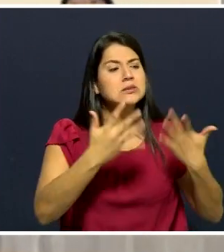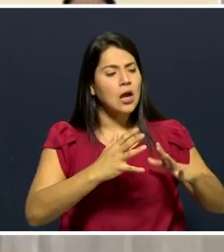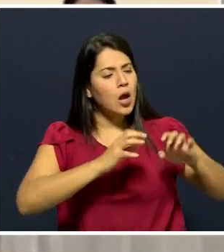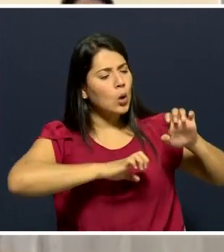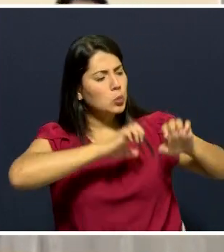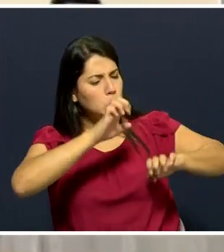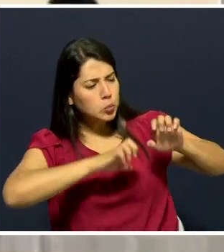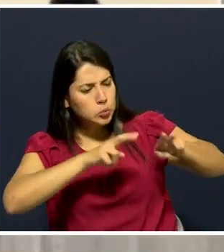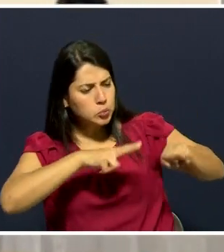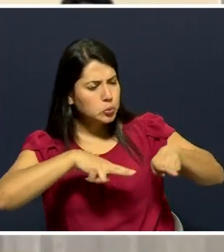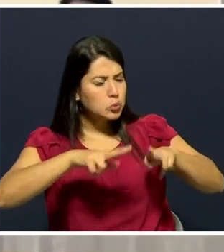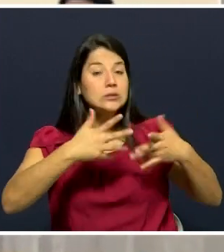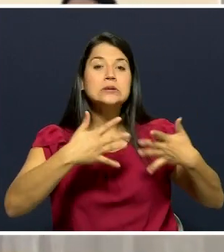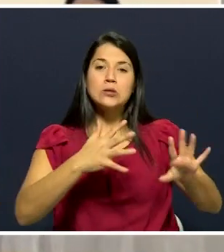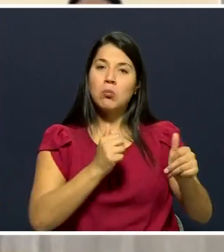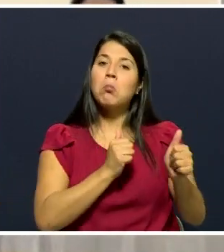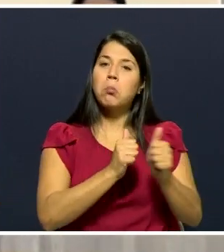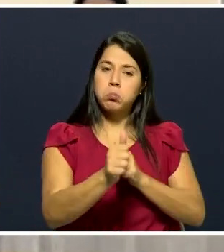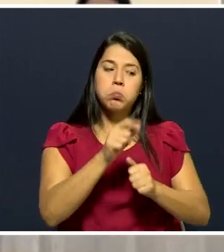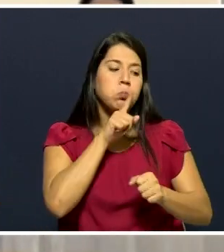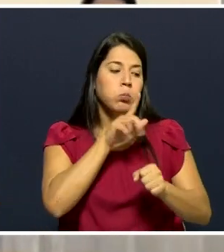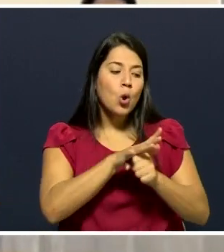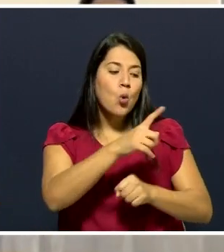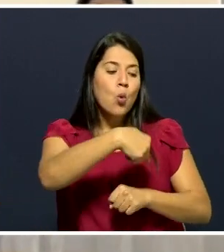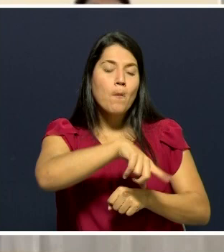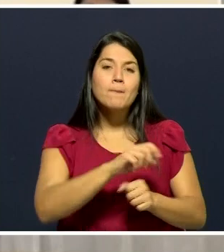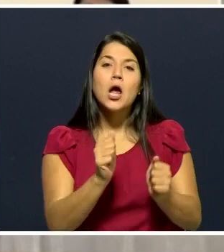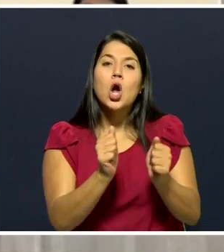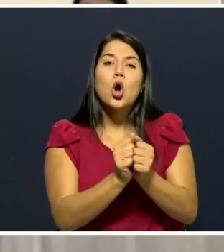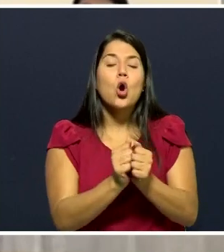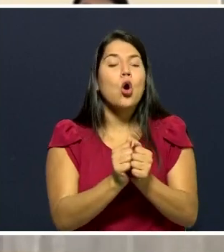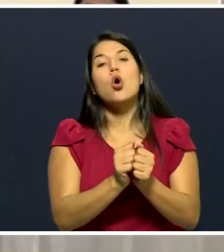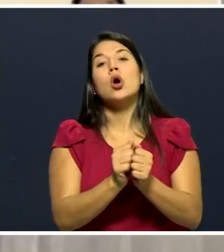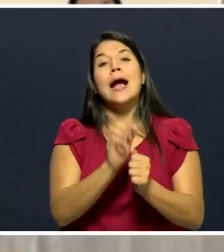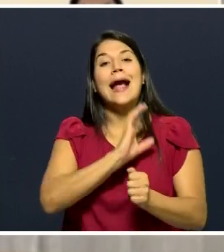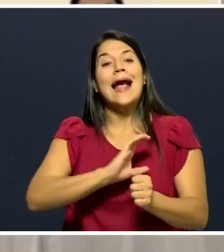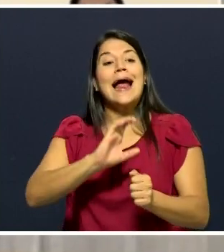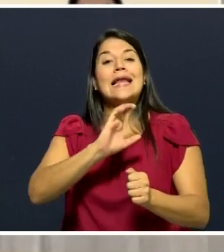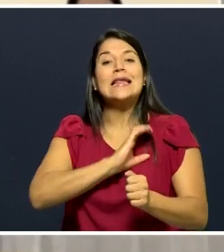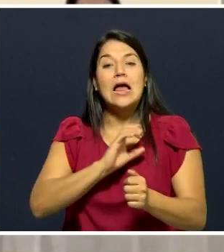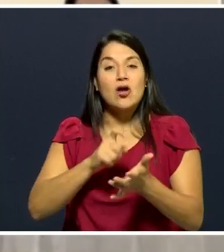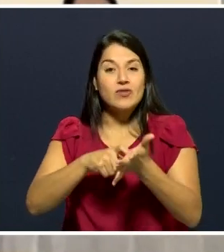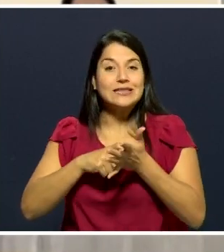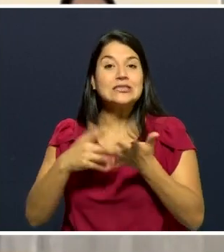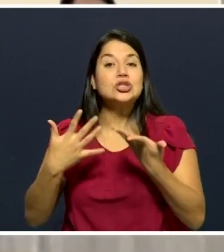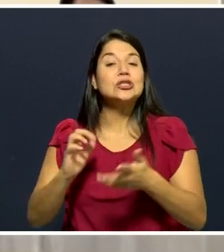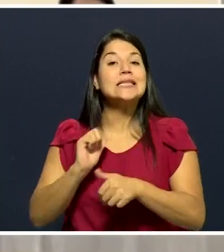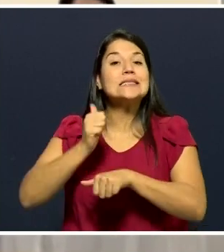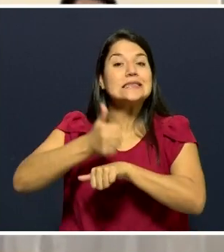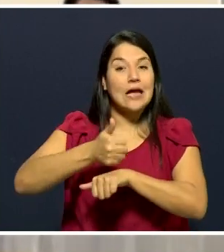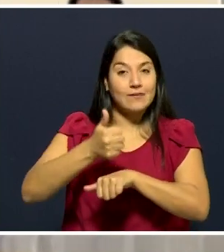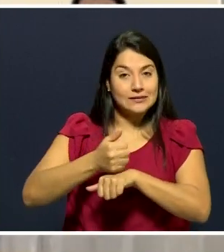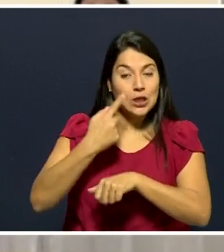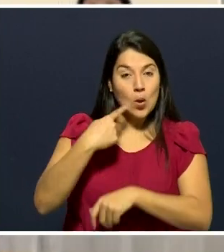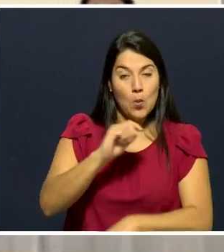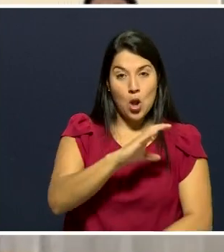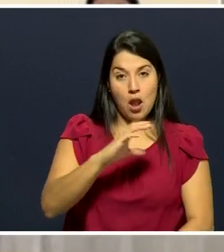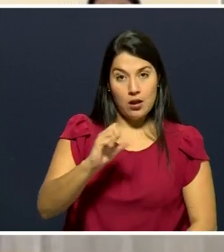lotes cumplen con nuestros estándares de calidad y con las certificaciones establecidas por la